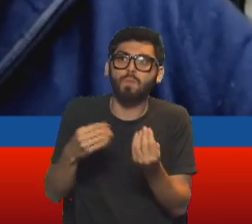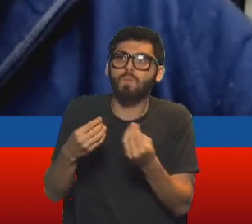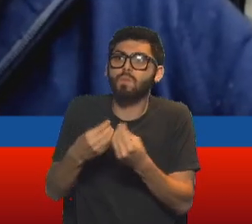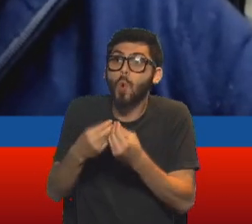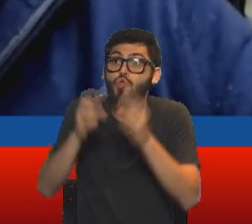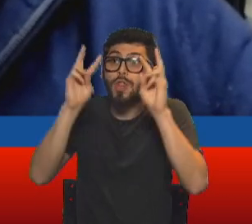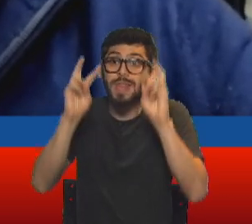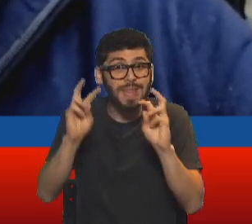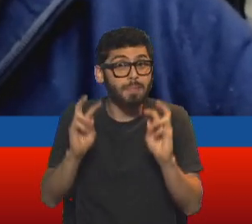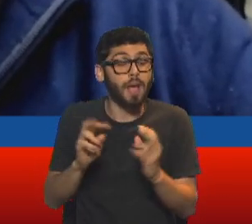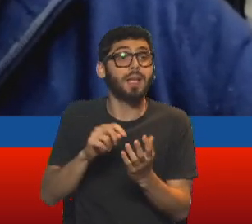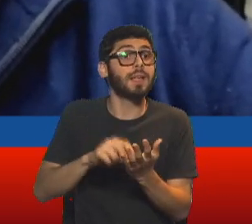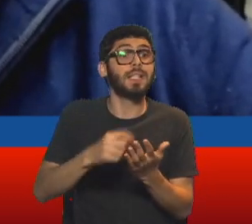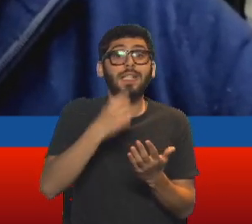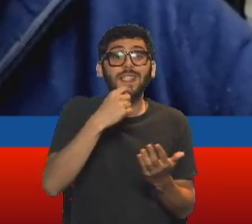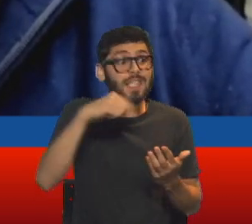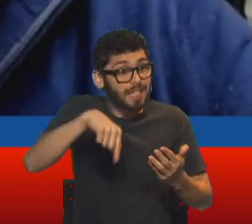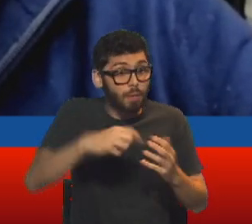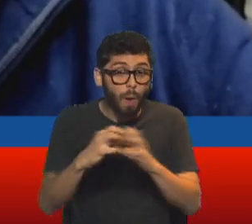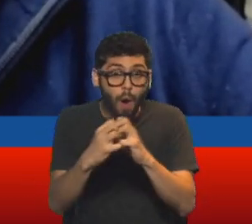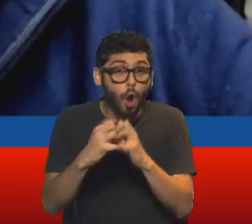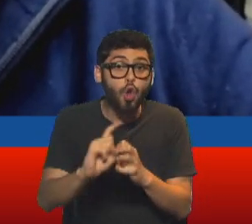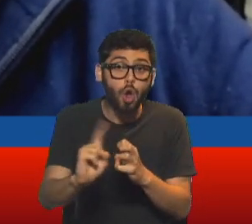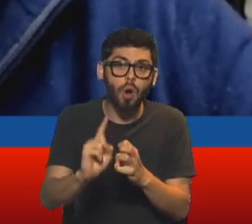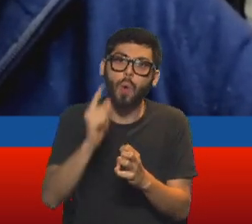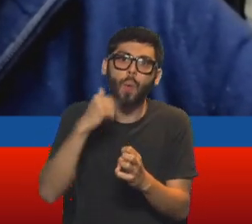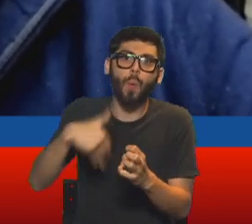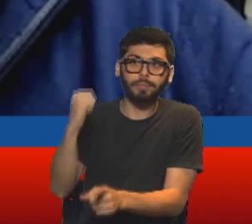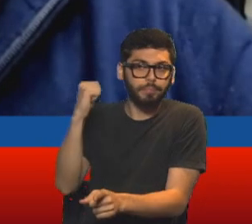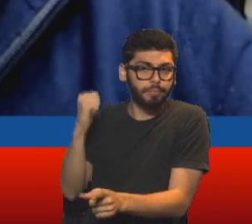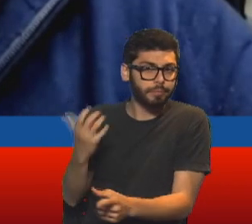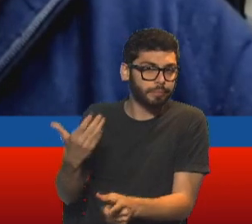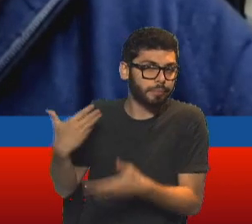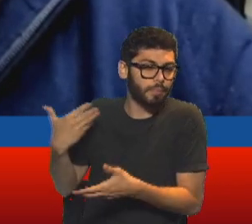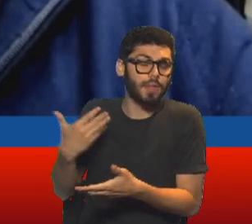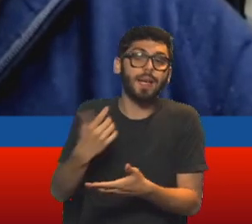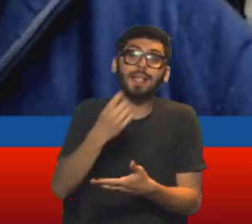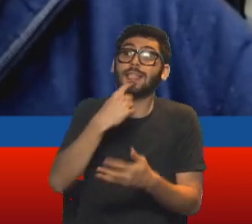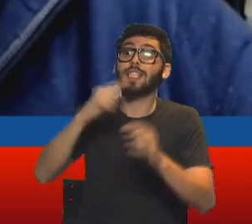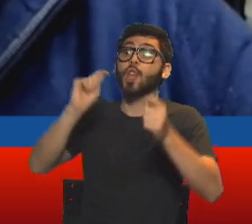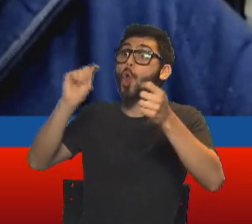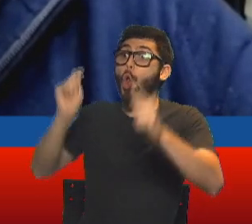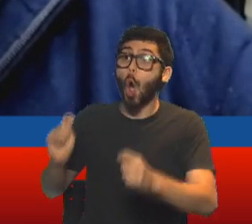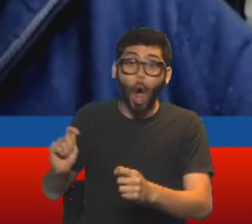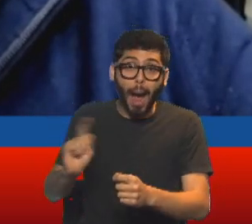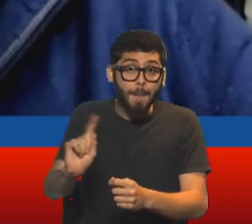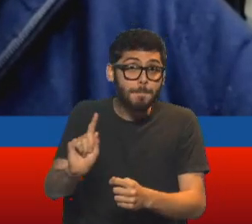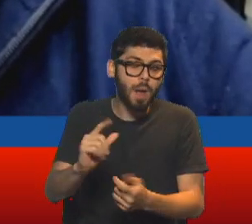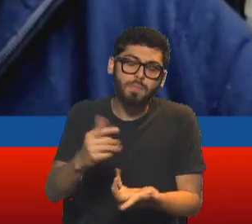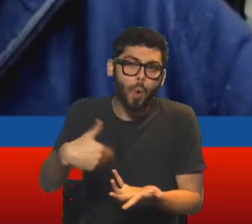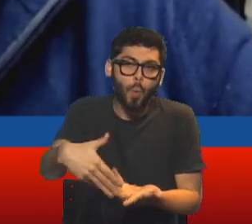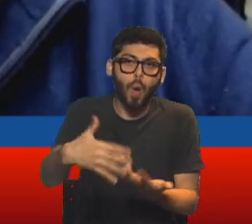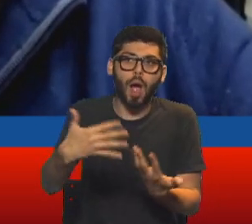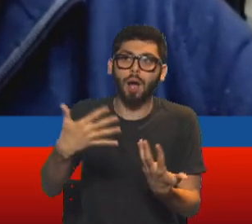una persona de diálogo, de consenso, de muy buen trato, de búsqueda de publicidad y transparencia. Me parece que va a